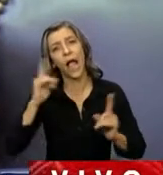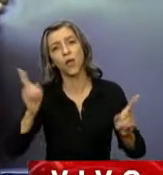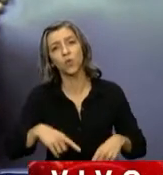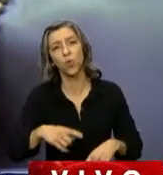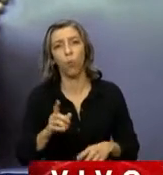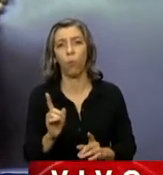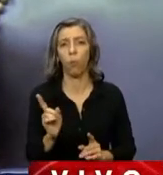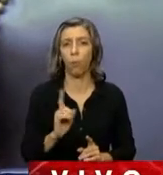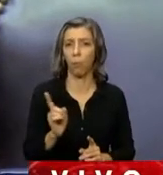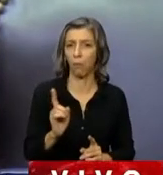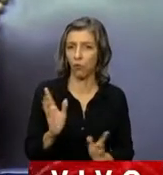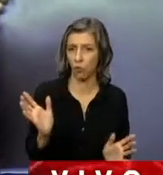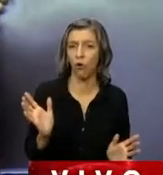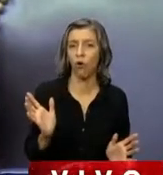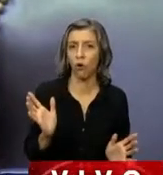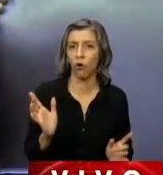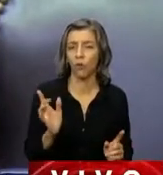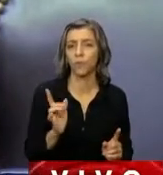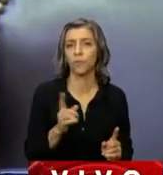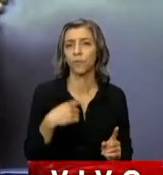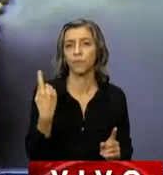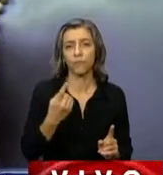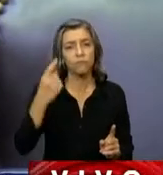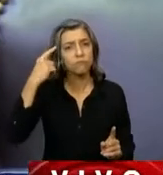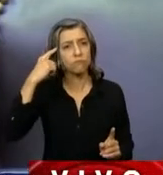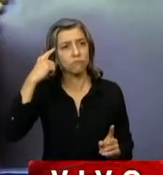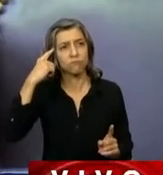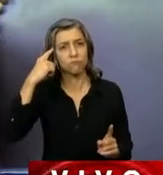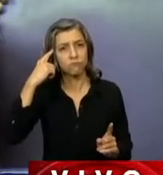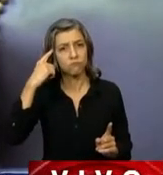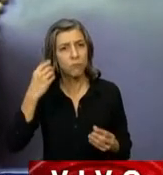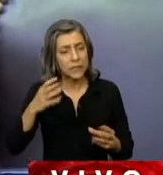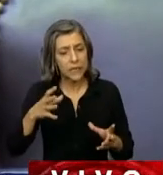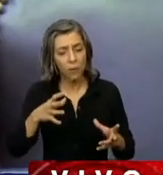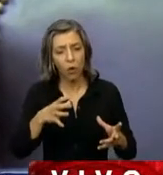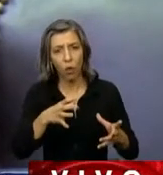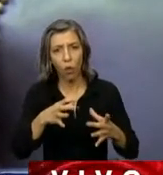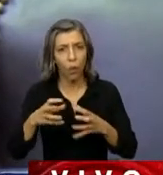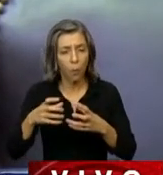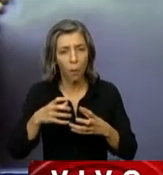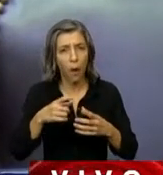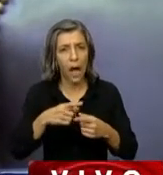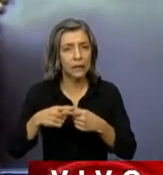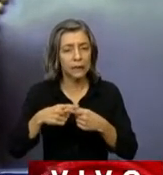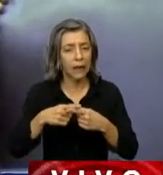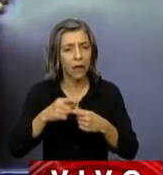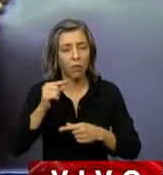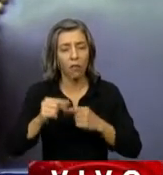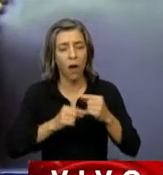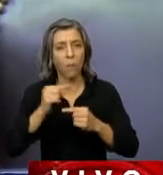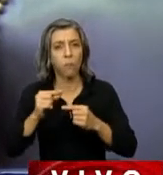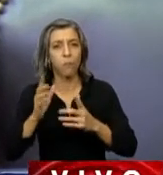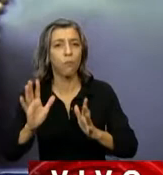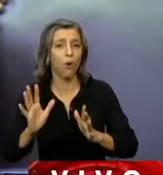de capacidad para llevar la discusión con coherencia. El debate fue desnaturalizado